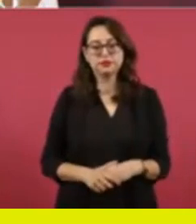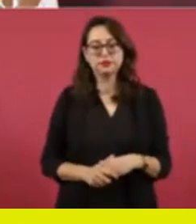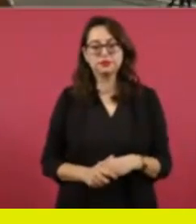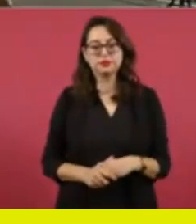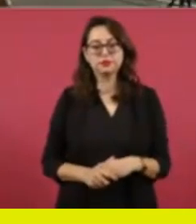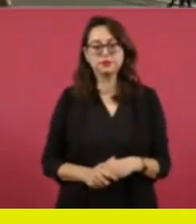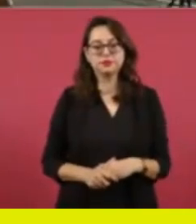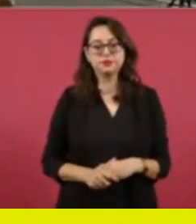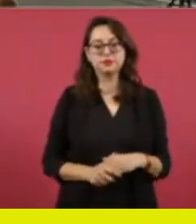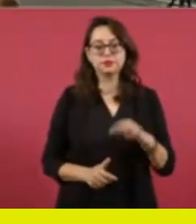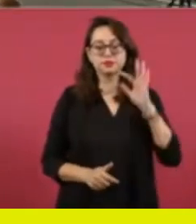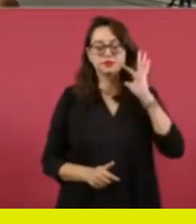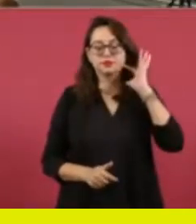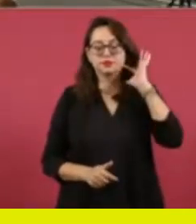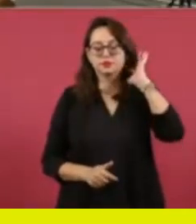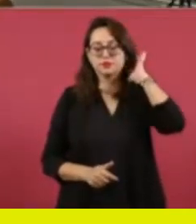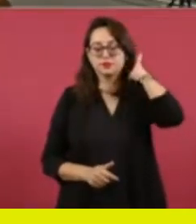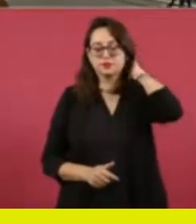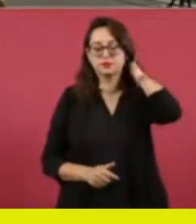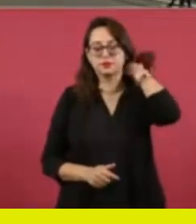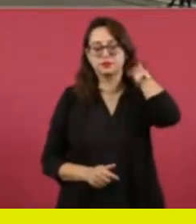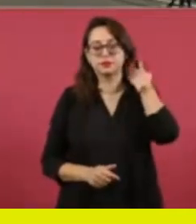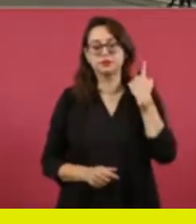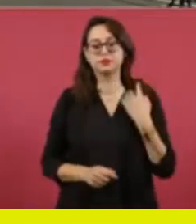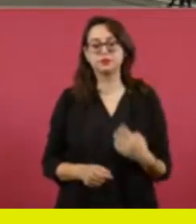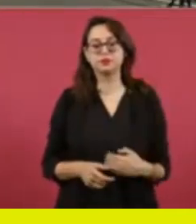Sí, sí, porque